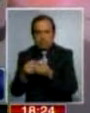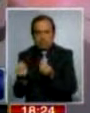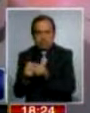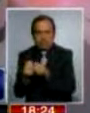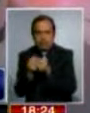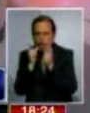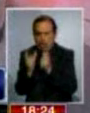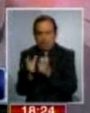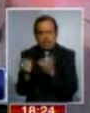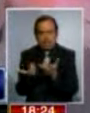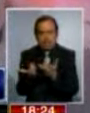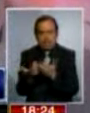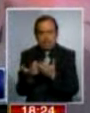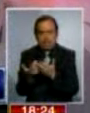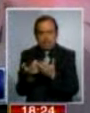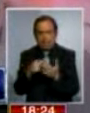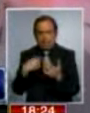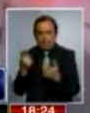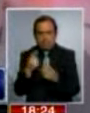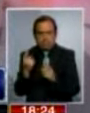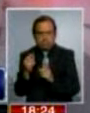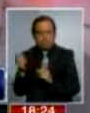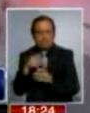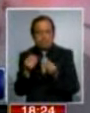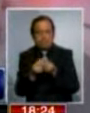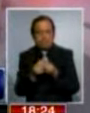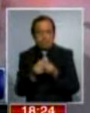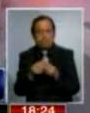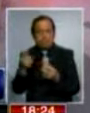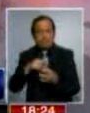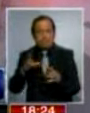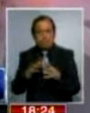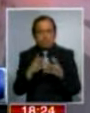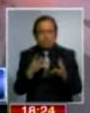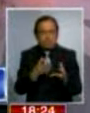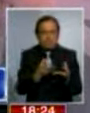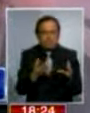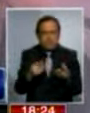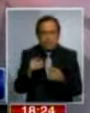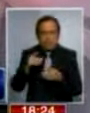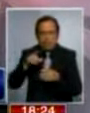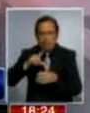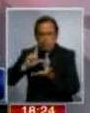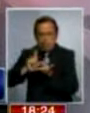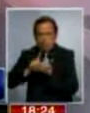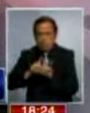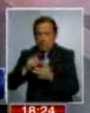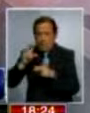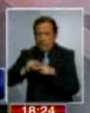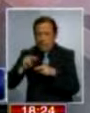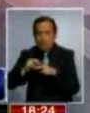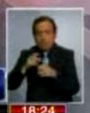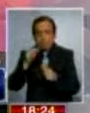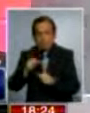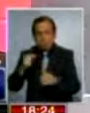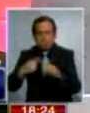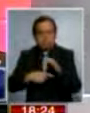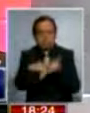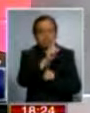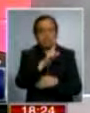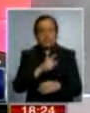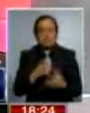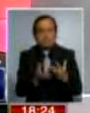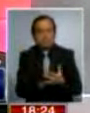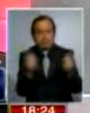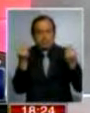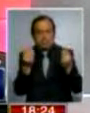el control, por así decirlo, sobrepasan los envolventes de seguridad, que son pocos, son escasos y es un penal muy antiguo, y logran alcanzar la vía pública. Entonces, en ese minuto, la